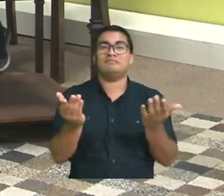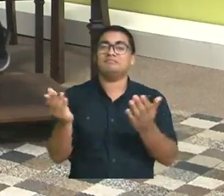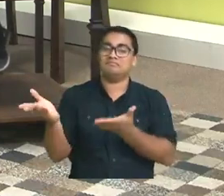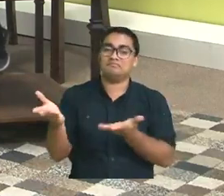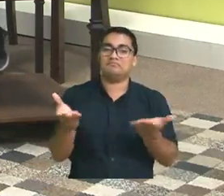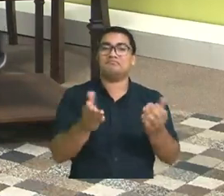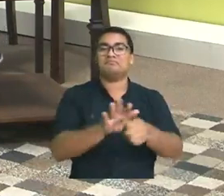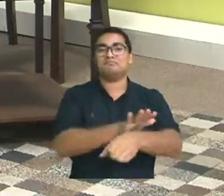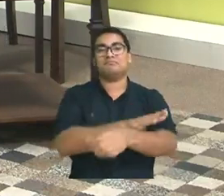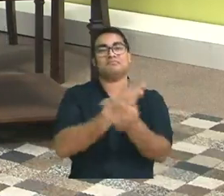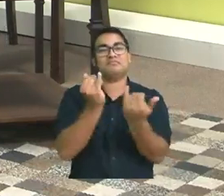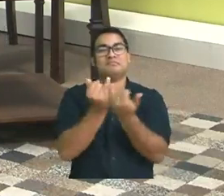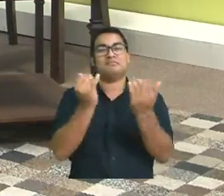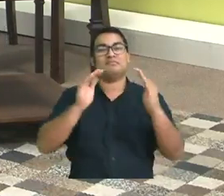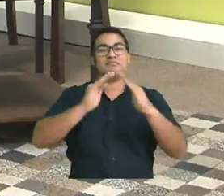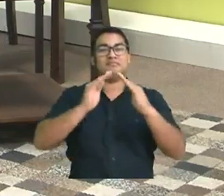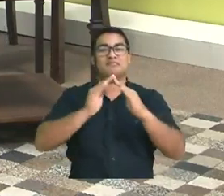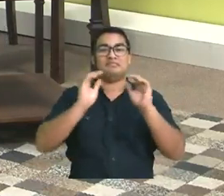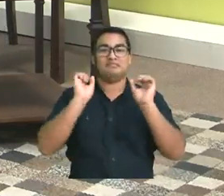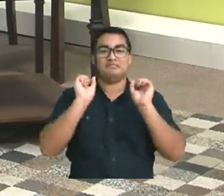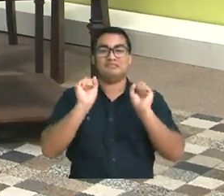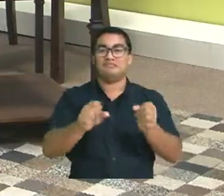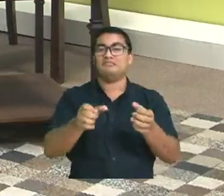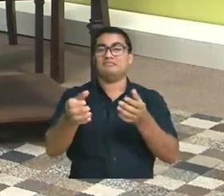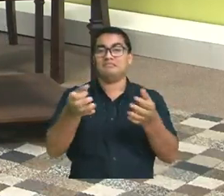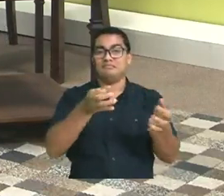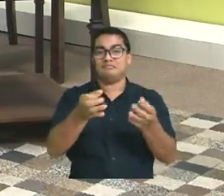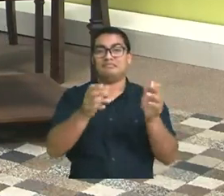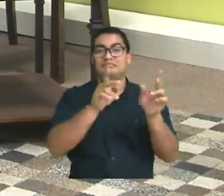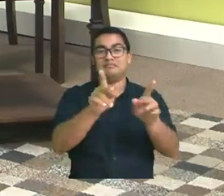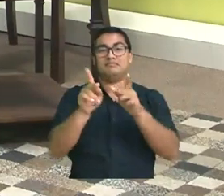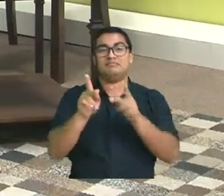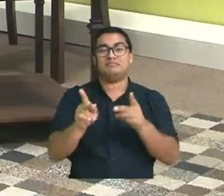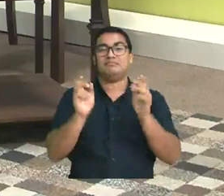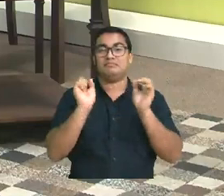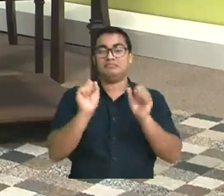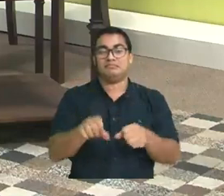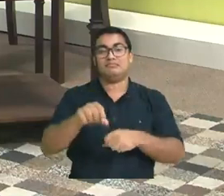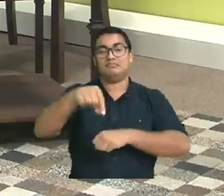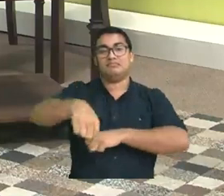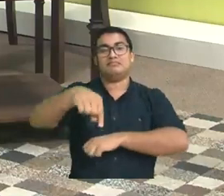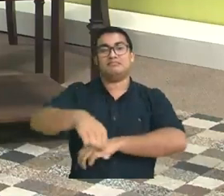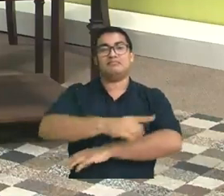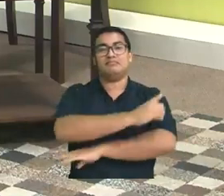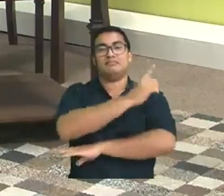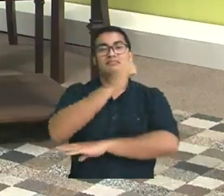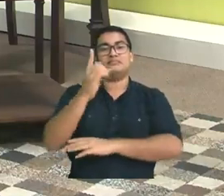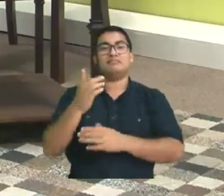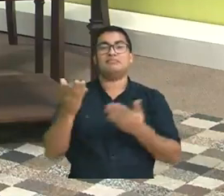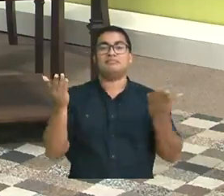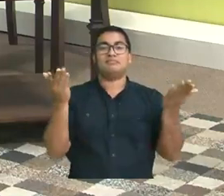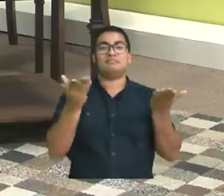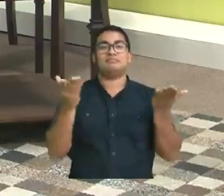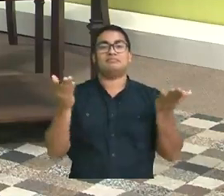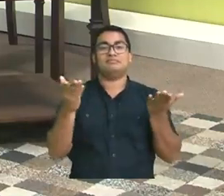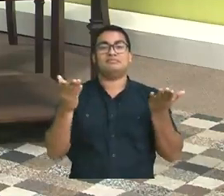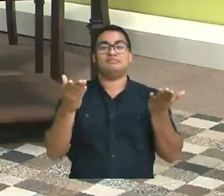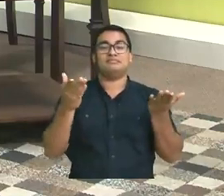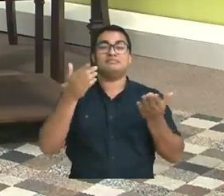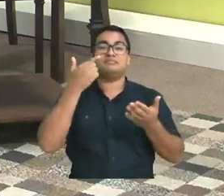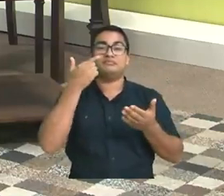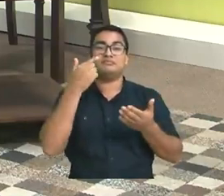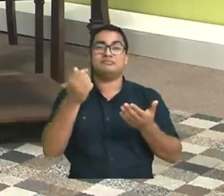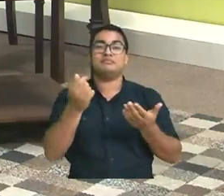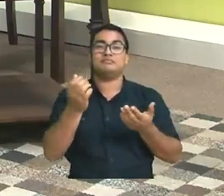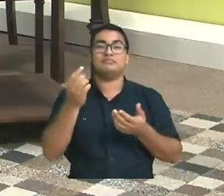casa y, pues, en lo que podamos explicarle a la población, pues hoy le vamos a dar ese conocimiento acerca del